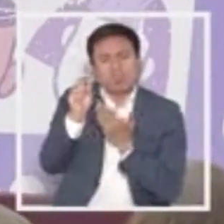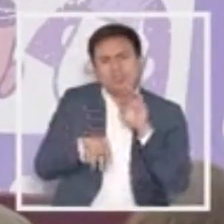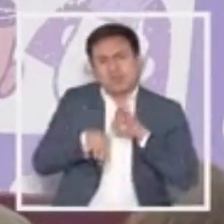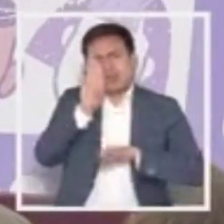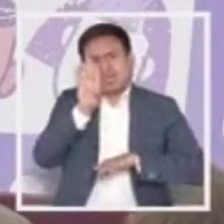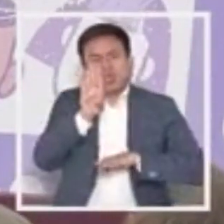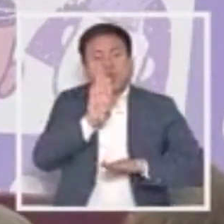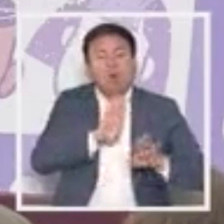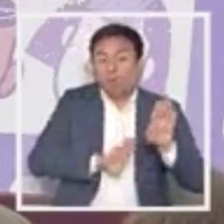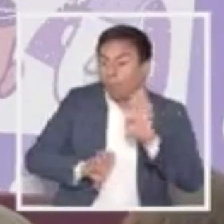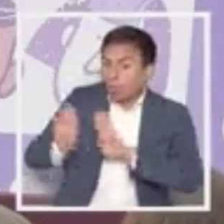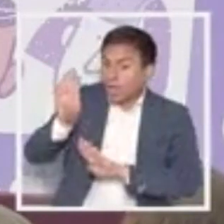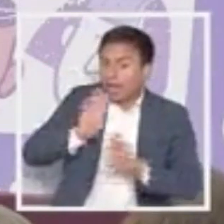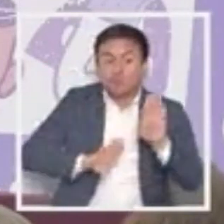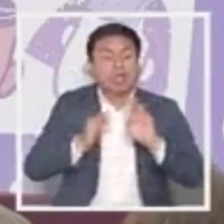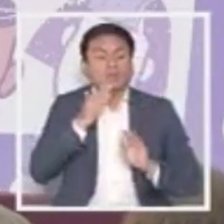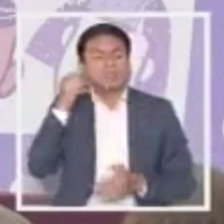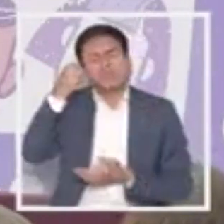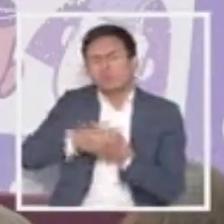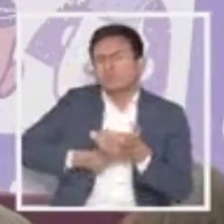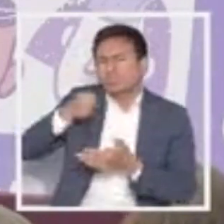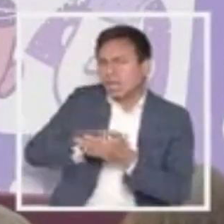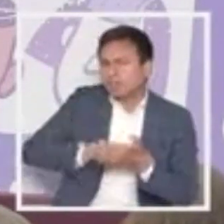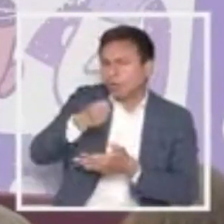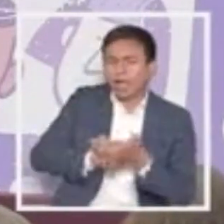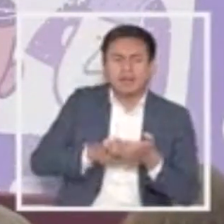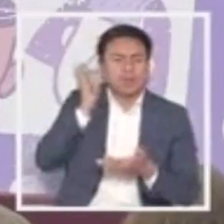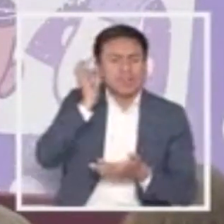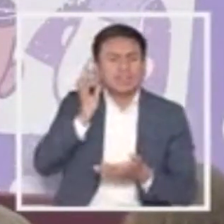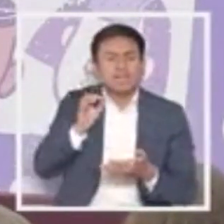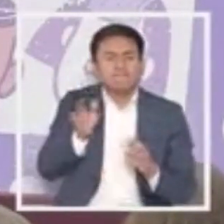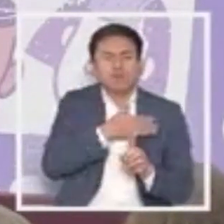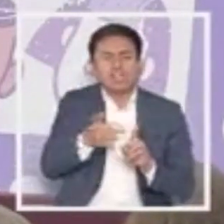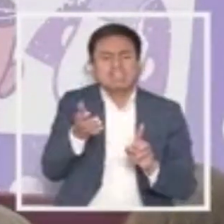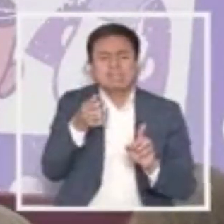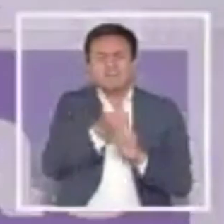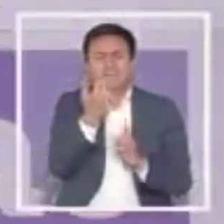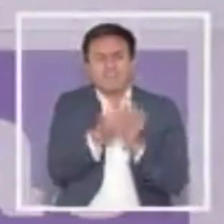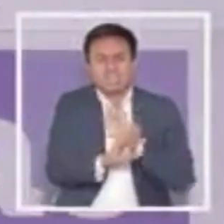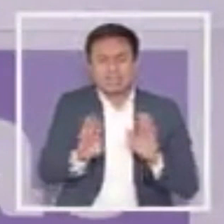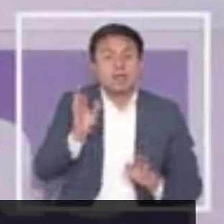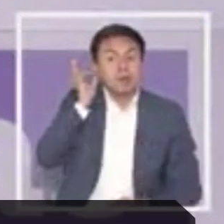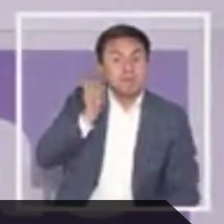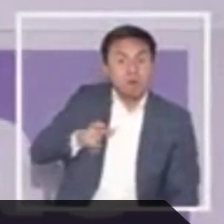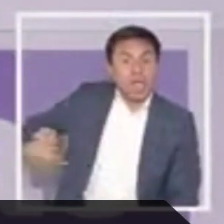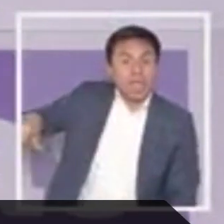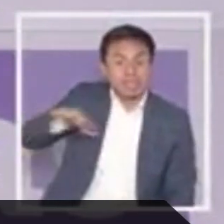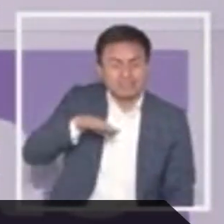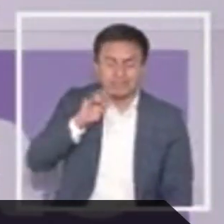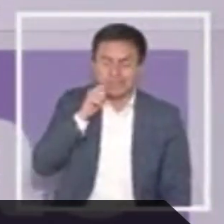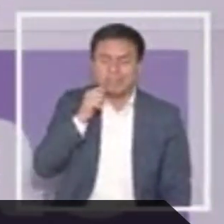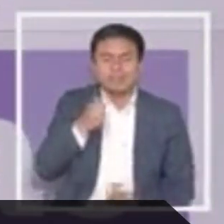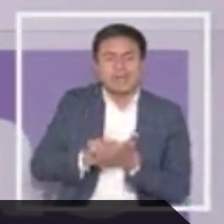reconocimiento a los cuidados, que están luchando por el fin a la violencia, son mujeres. Vamos a seguir